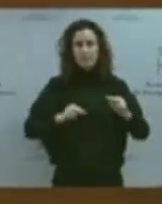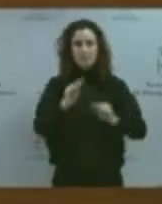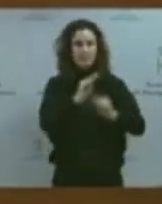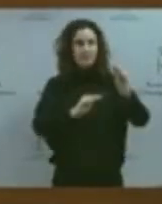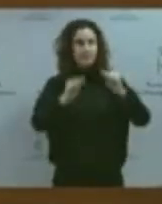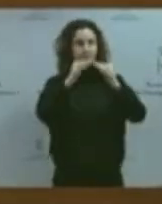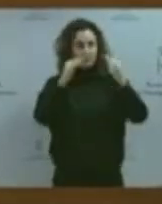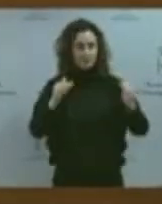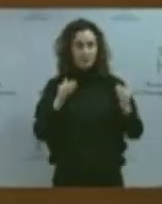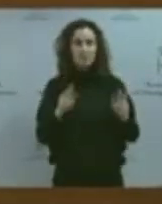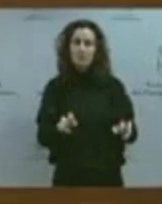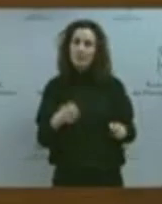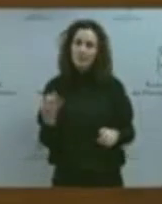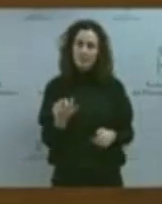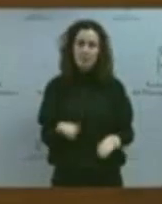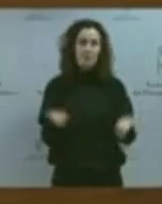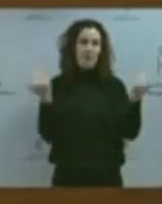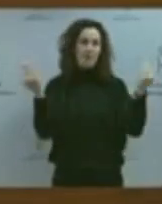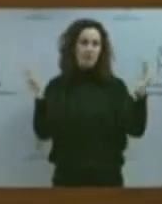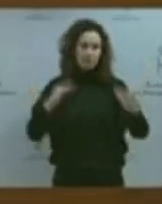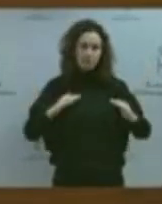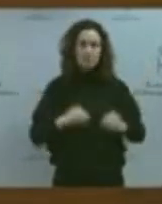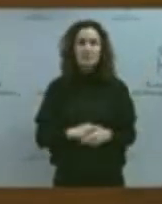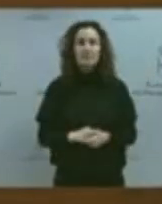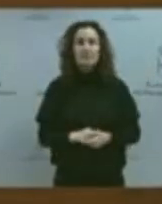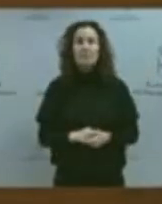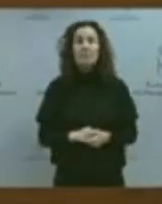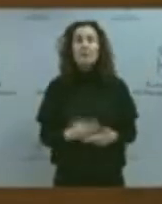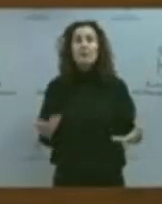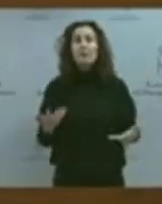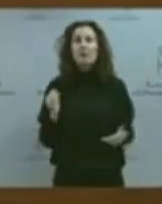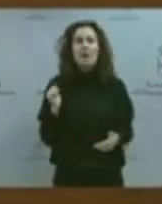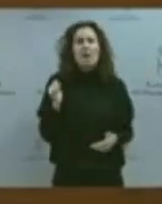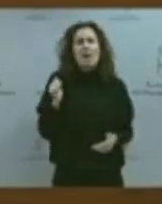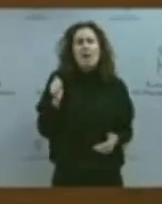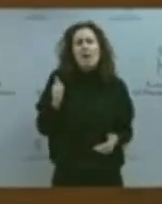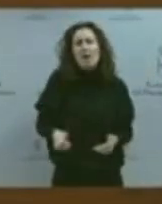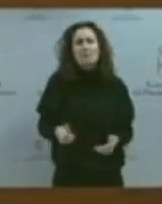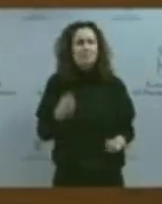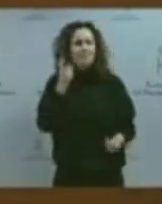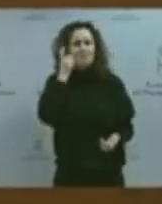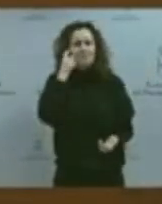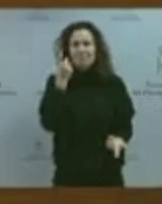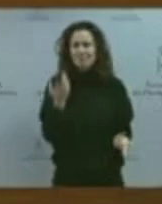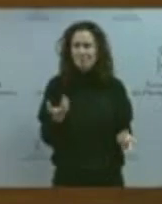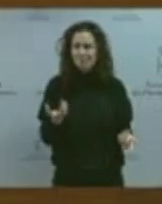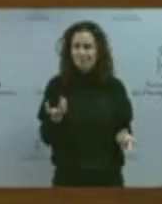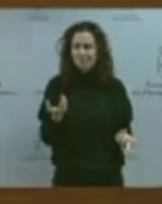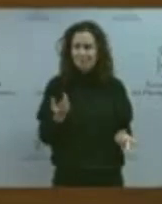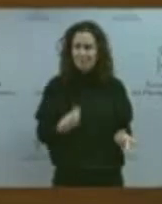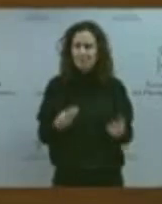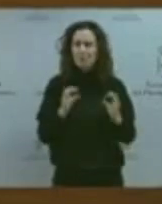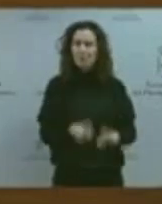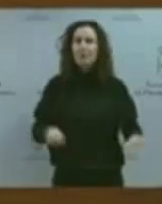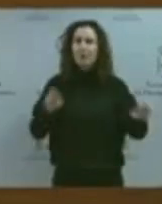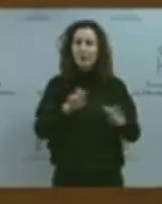¿Cuánto tiempo lleva lo del tejado? Usted lo sabe, lo que significa retomar el proyecto, que ya estaba hecho más amplio,